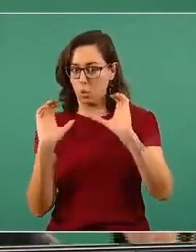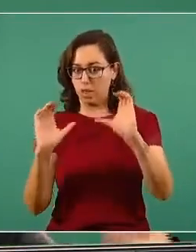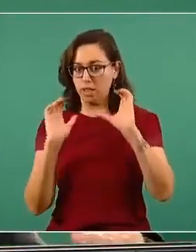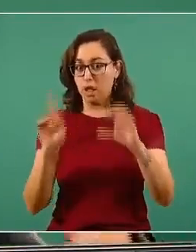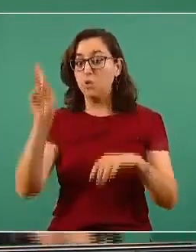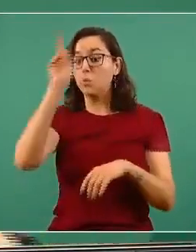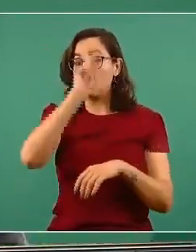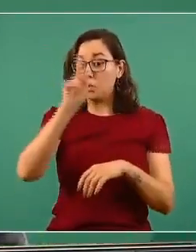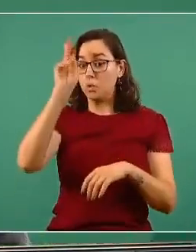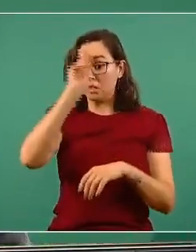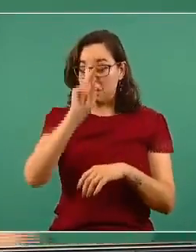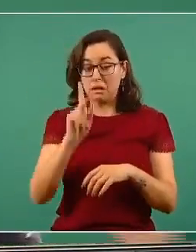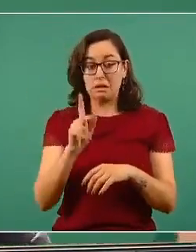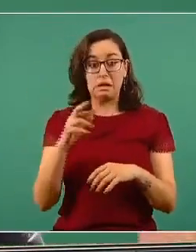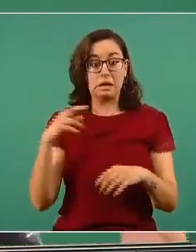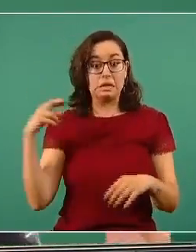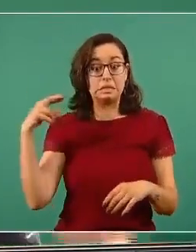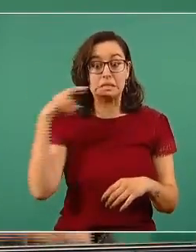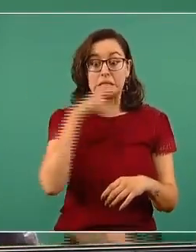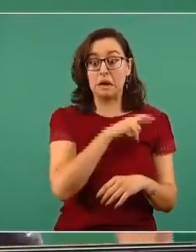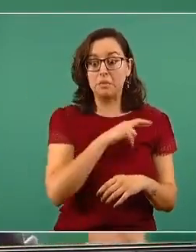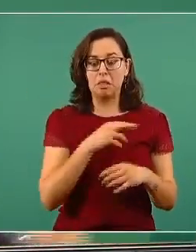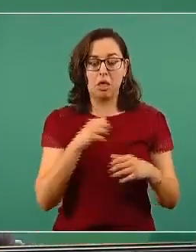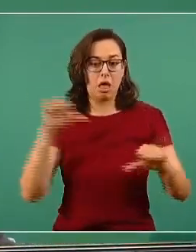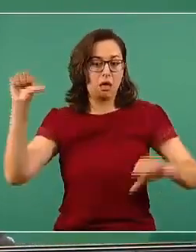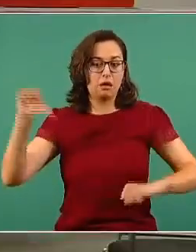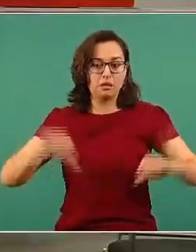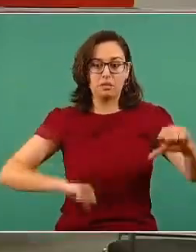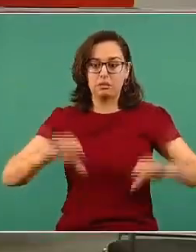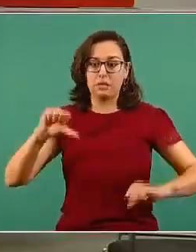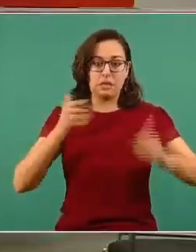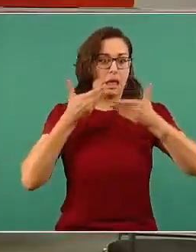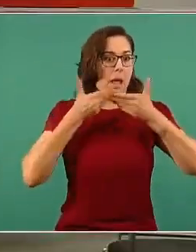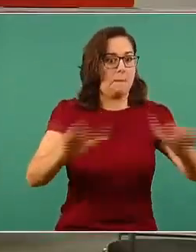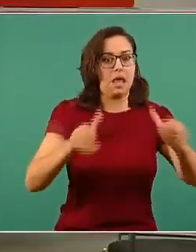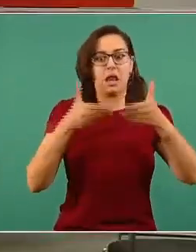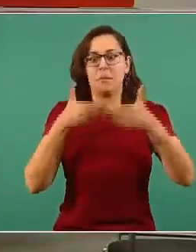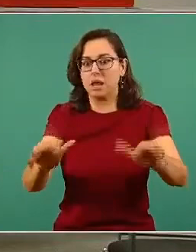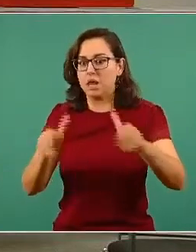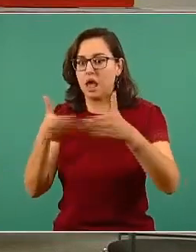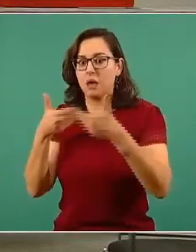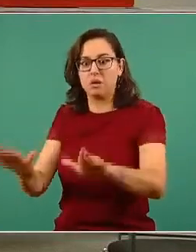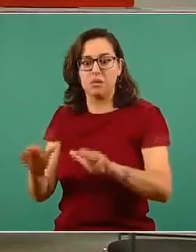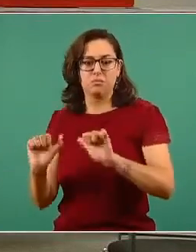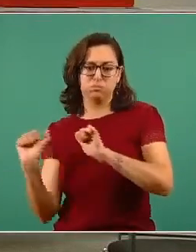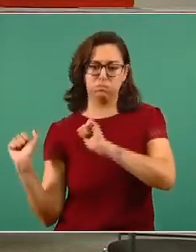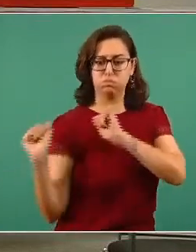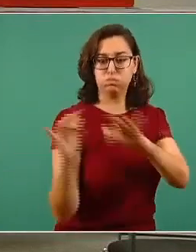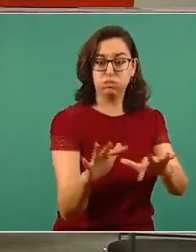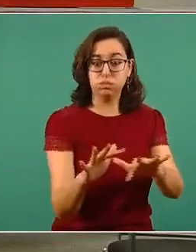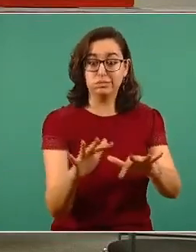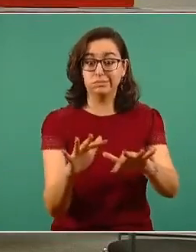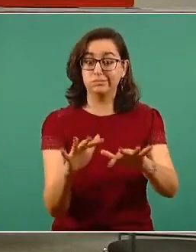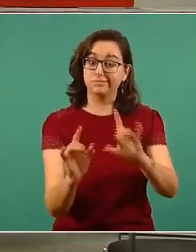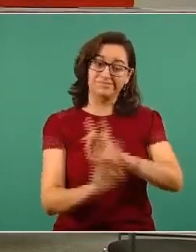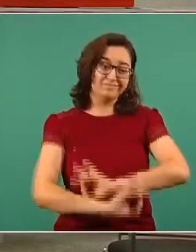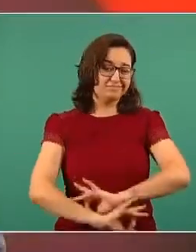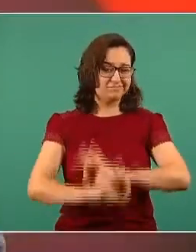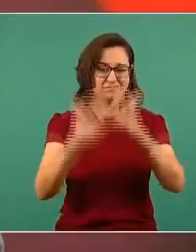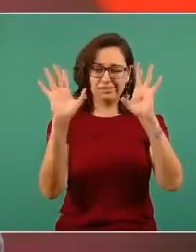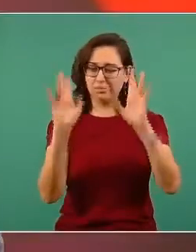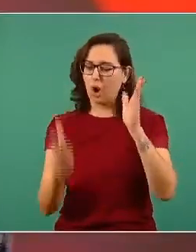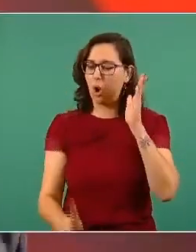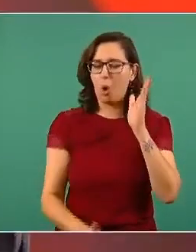sobre todo estas de gran tamaño, de gran cantidad de personas, puede ser el punto de quiebre para que empiece la